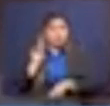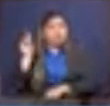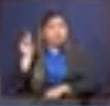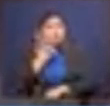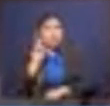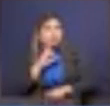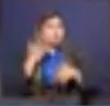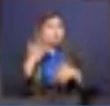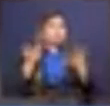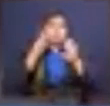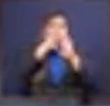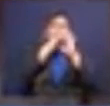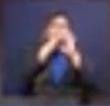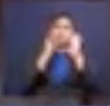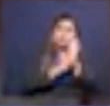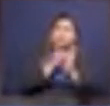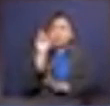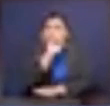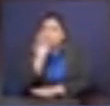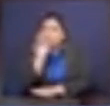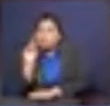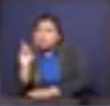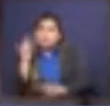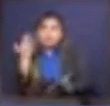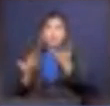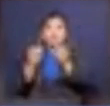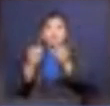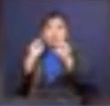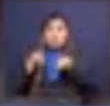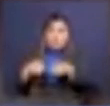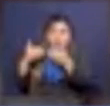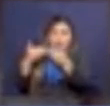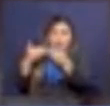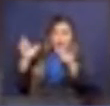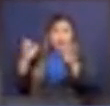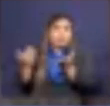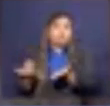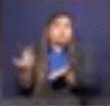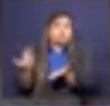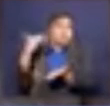o proyectos que pudieran reabrirse